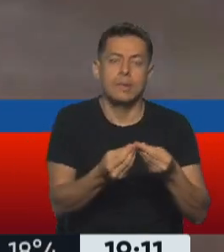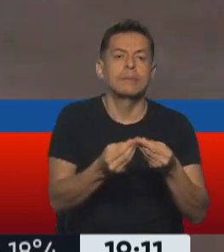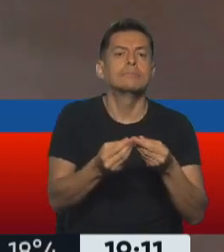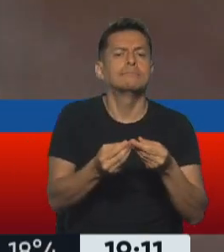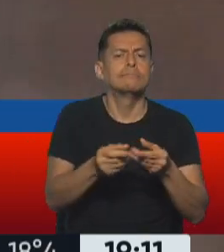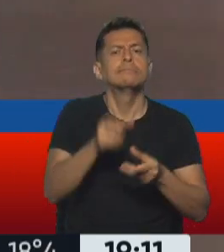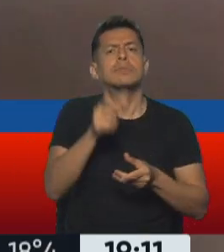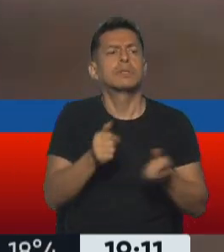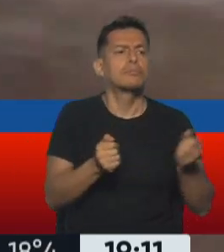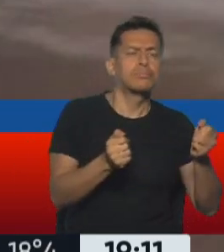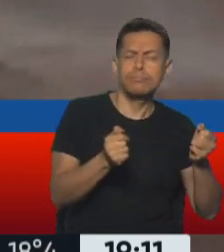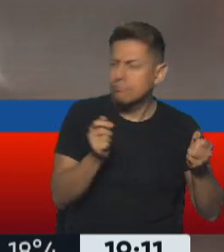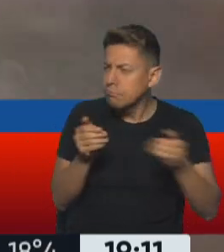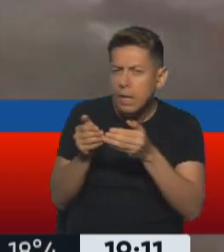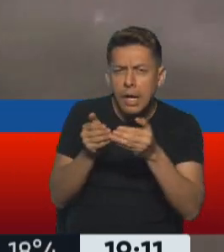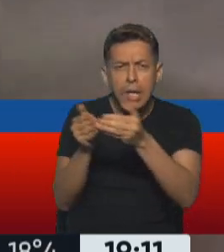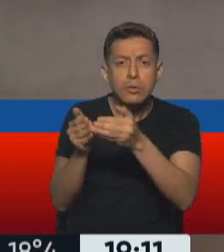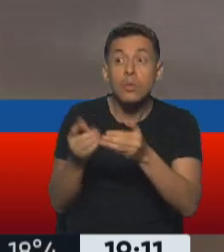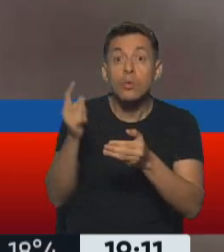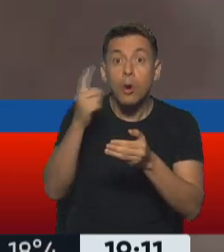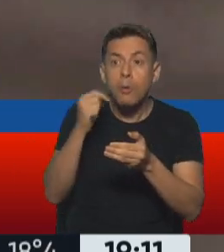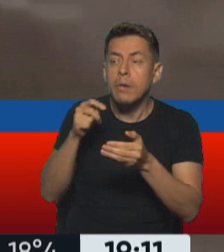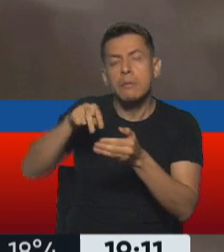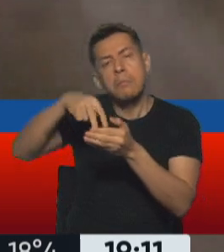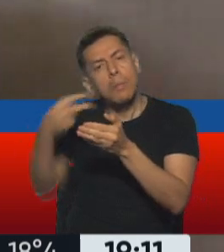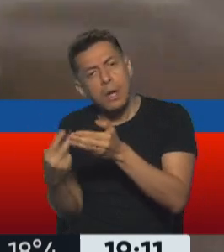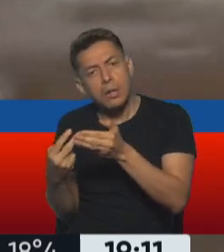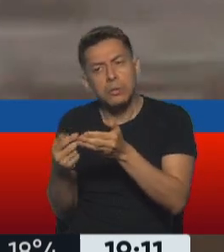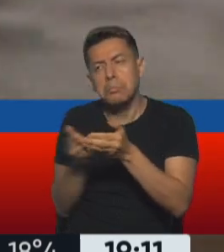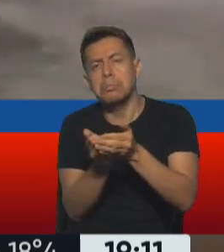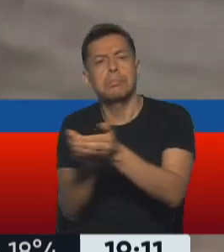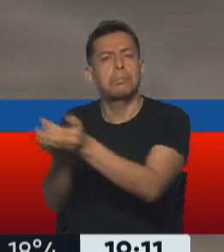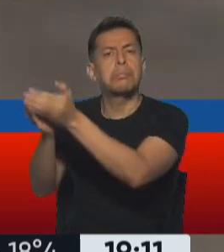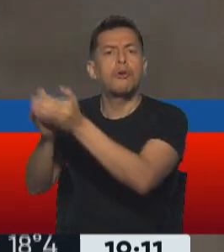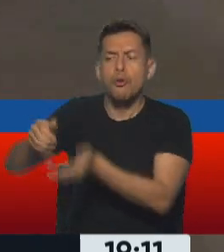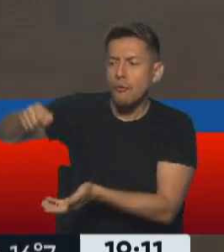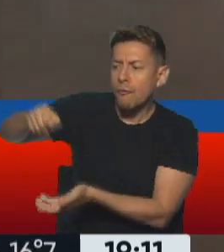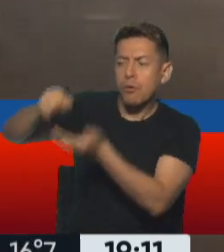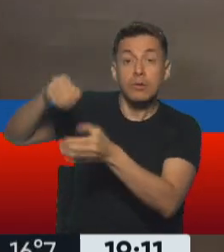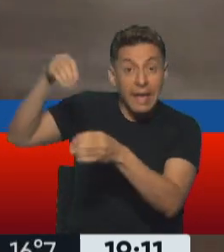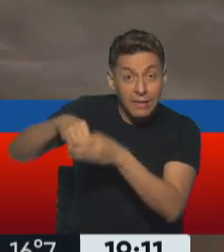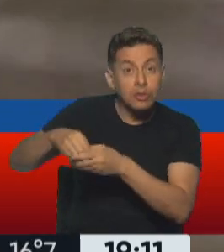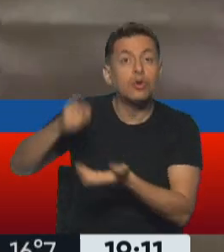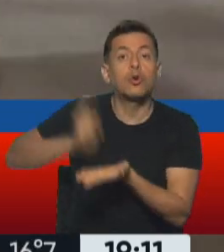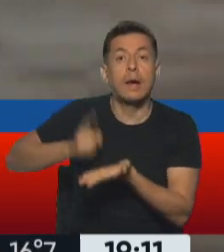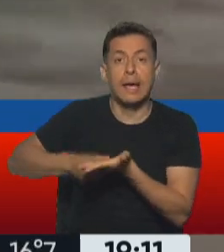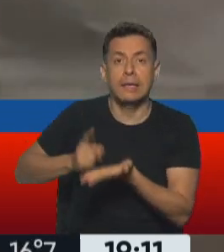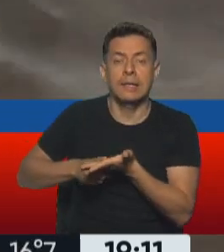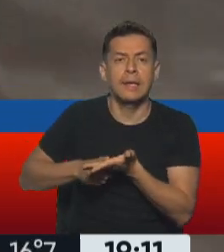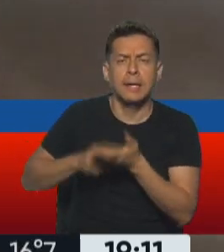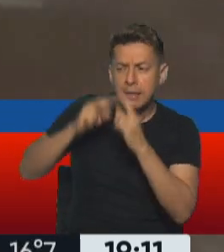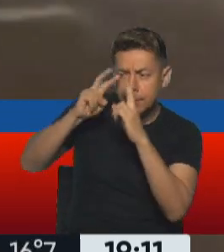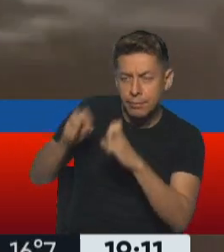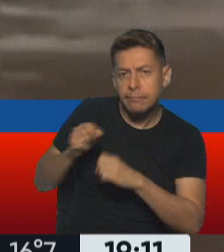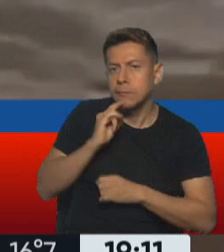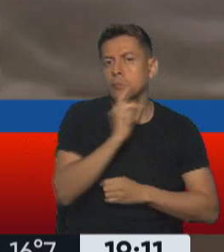una embarcación a la deriva con un hombre fallecido dentro de la misma y un bolso flotando con cocaína dentro. La investigación la realiza